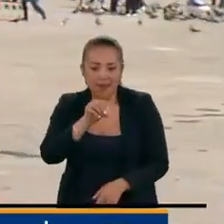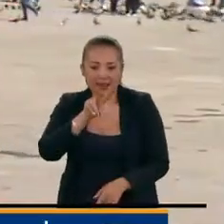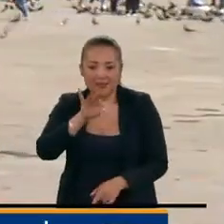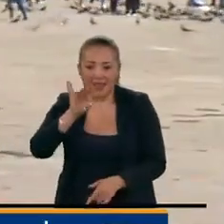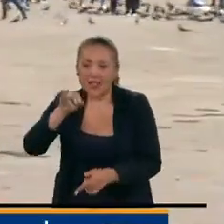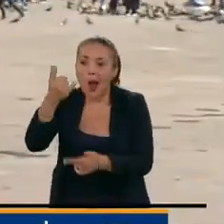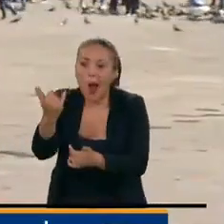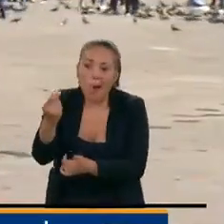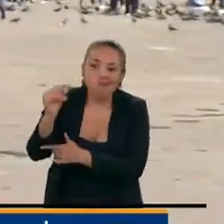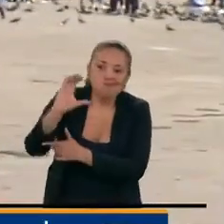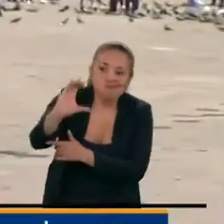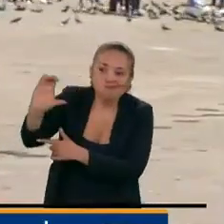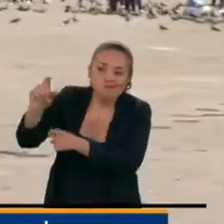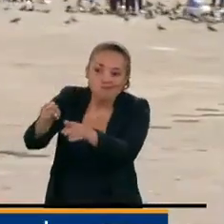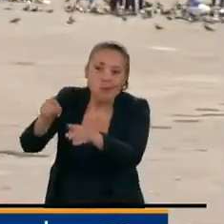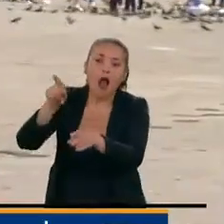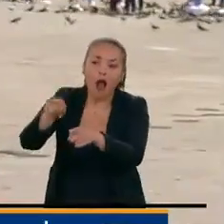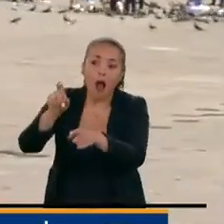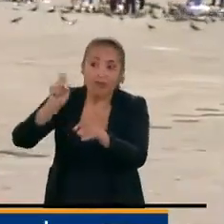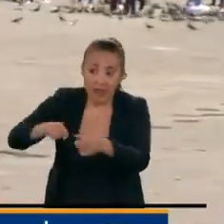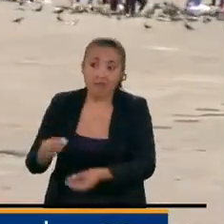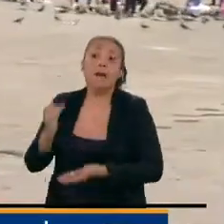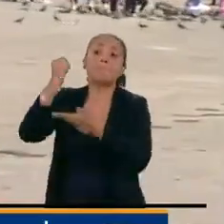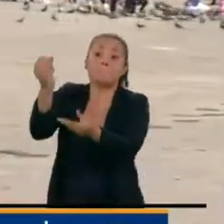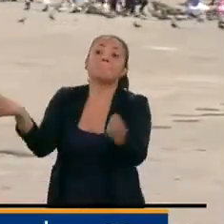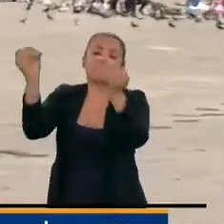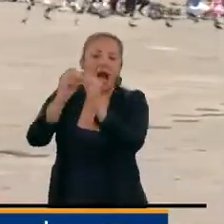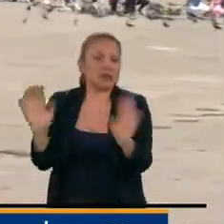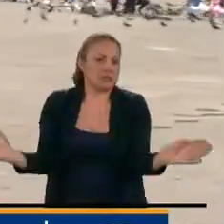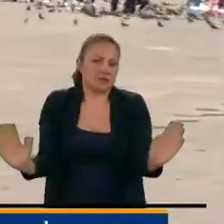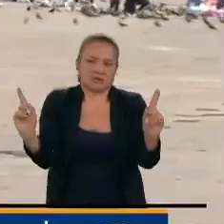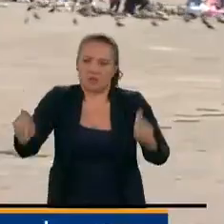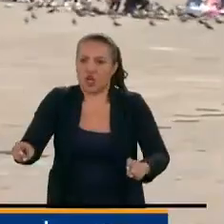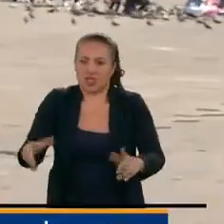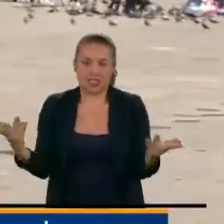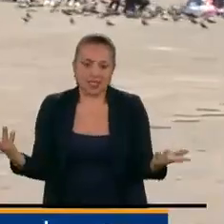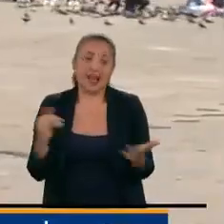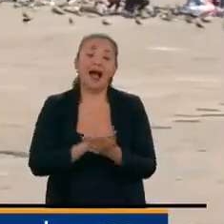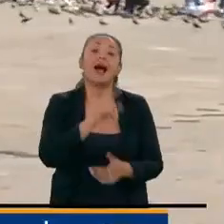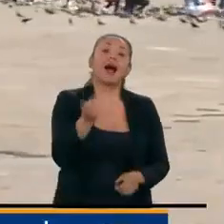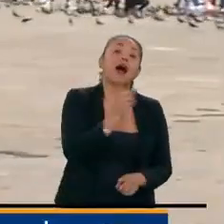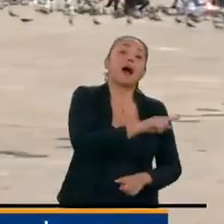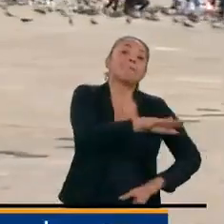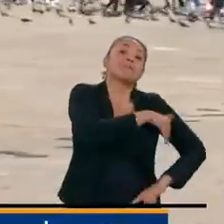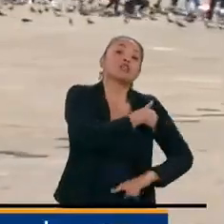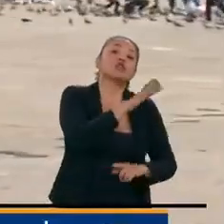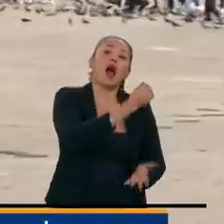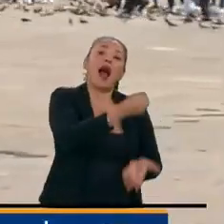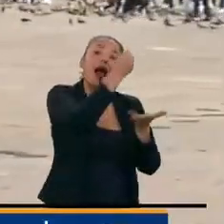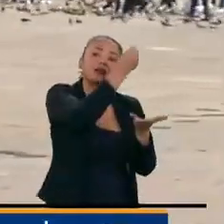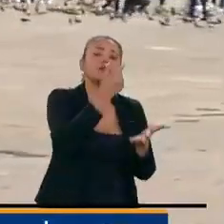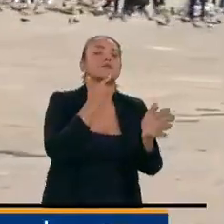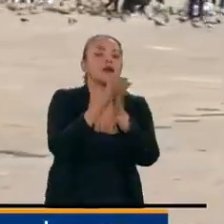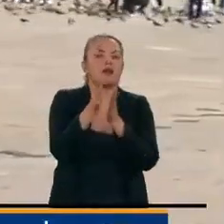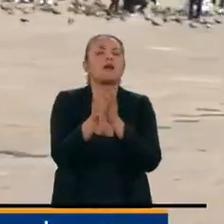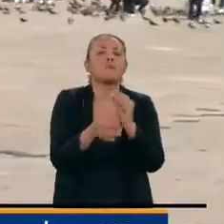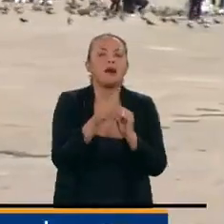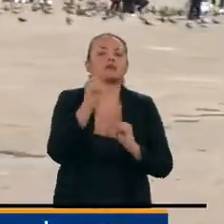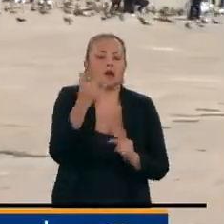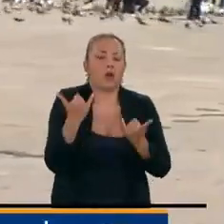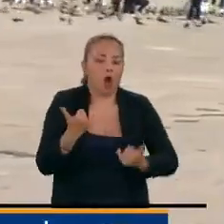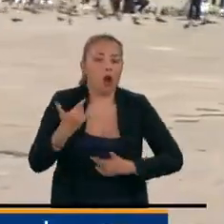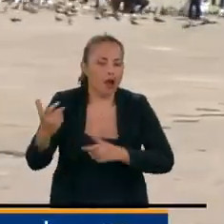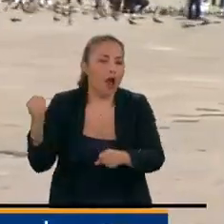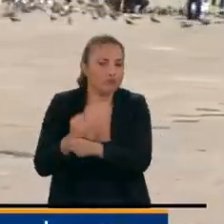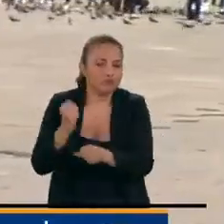2023. Dice el senador, pues no debería entregárseles más dinero, pues el ministro de Hacienda también se refirió y aseguró que avanza esta